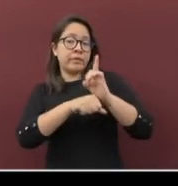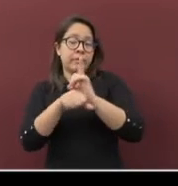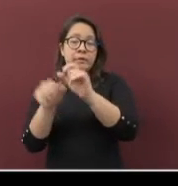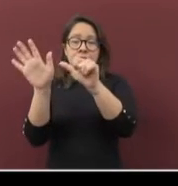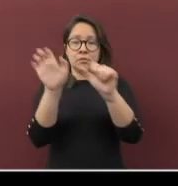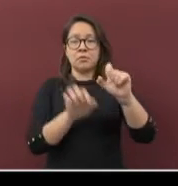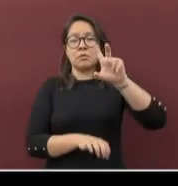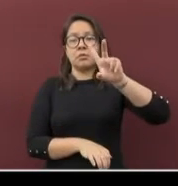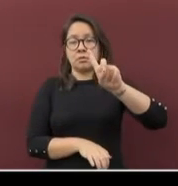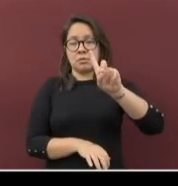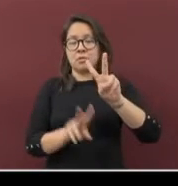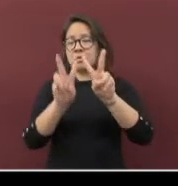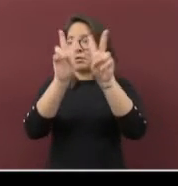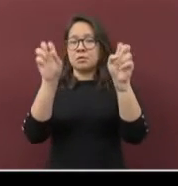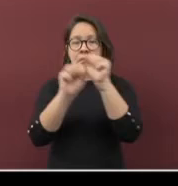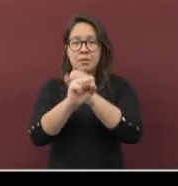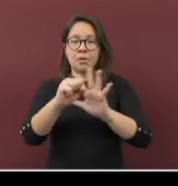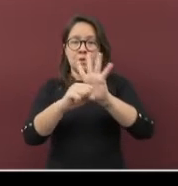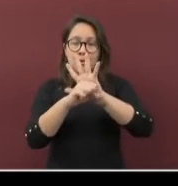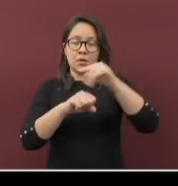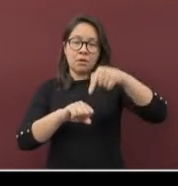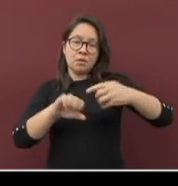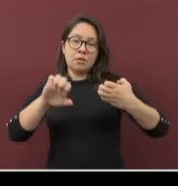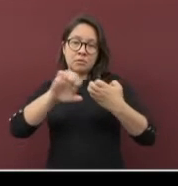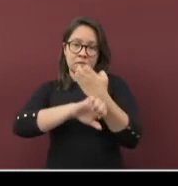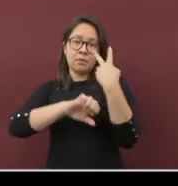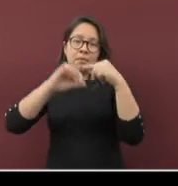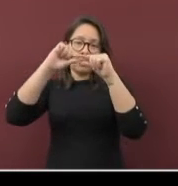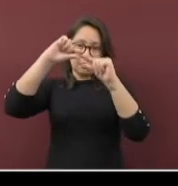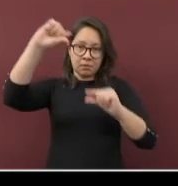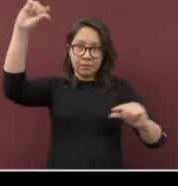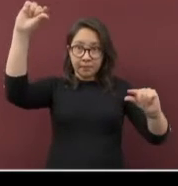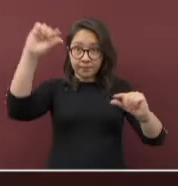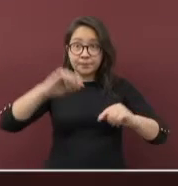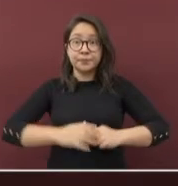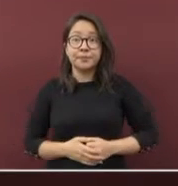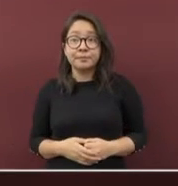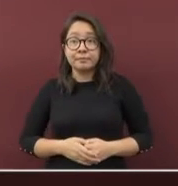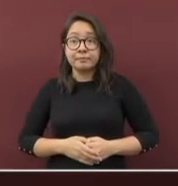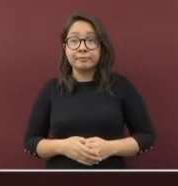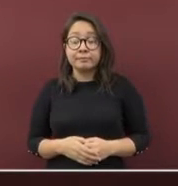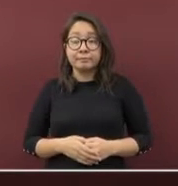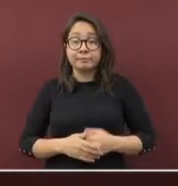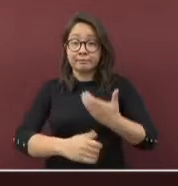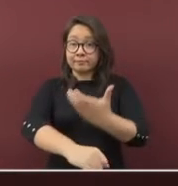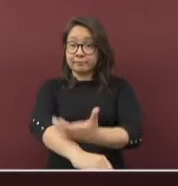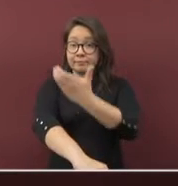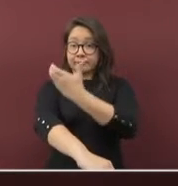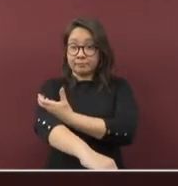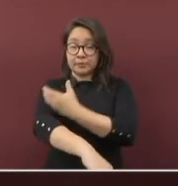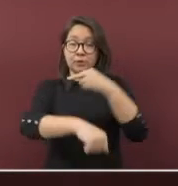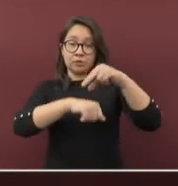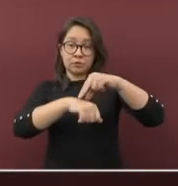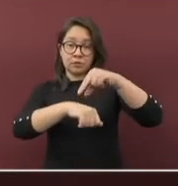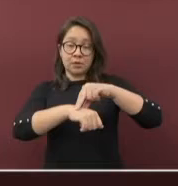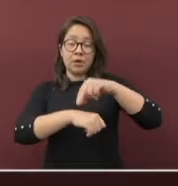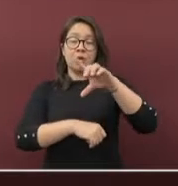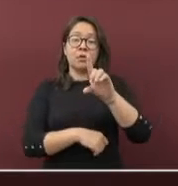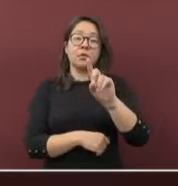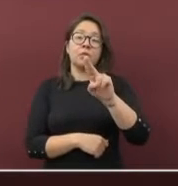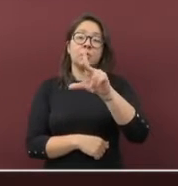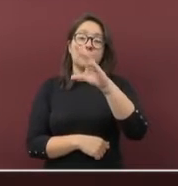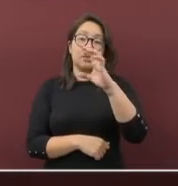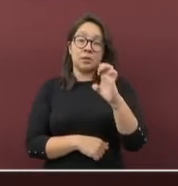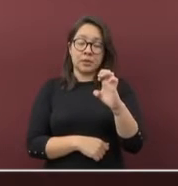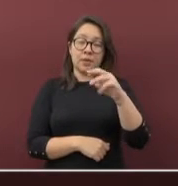30 de la actualización sobre coronavirus en la entidad para ello me acompaña a la doctora dulce maría espejo